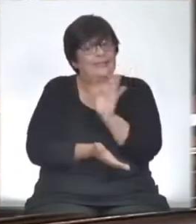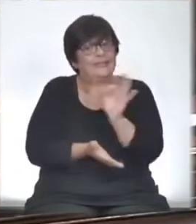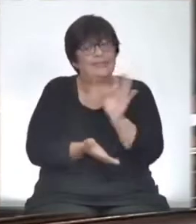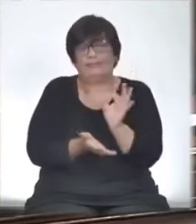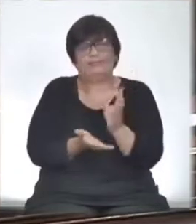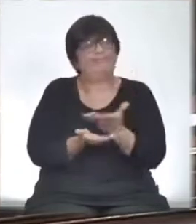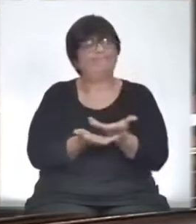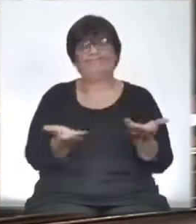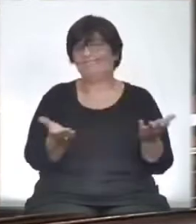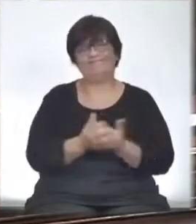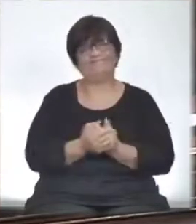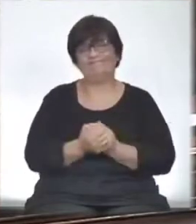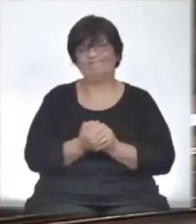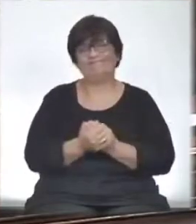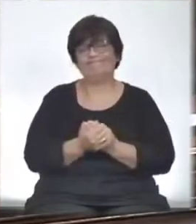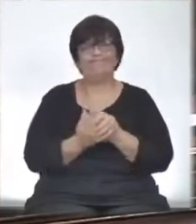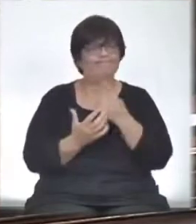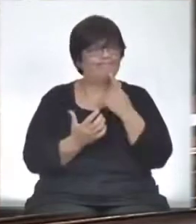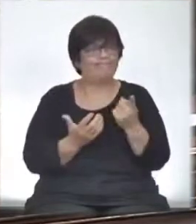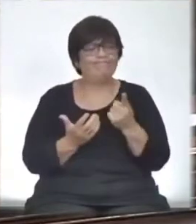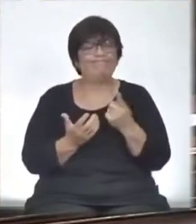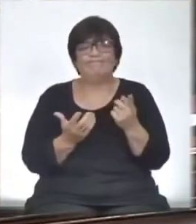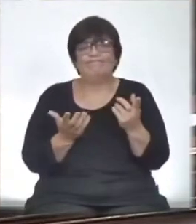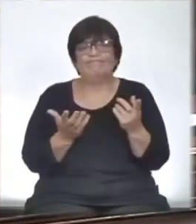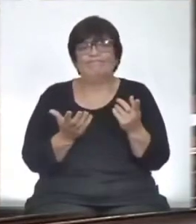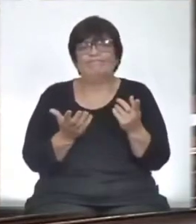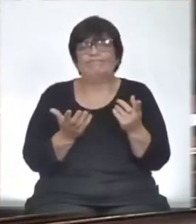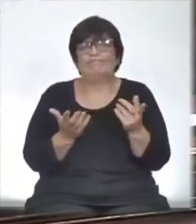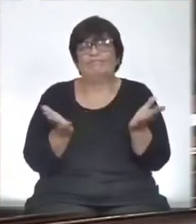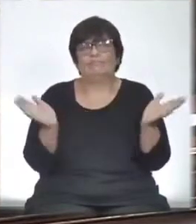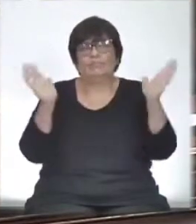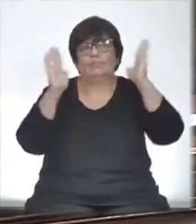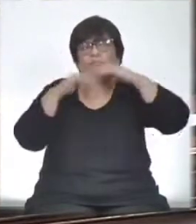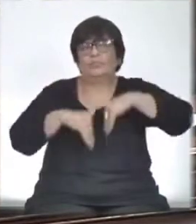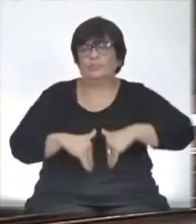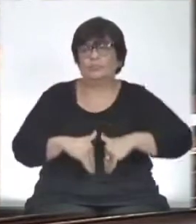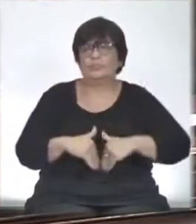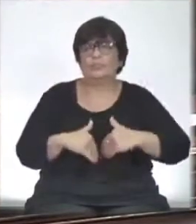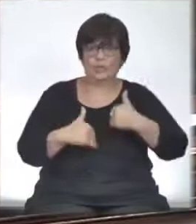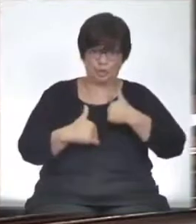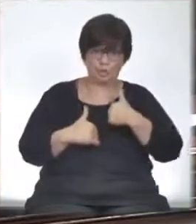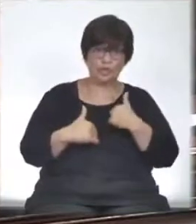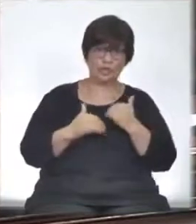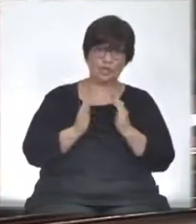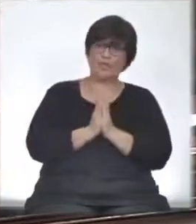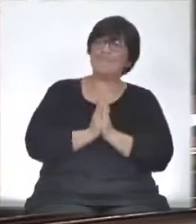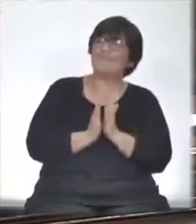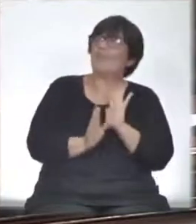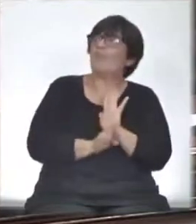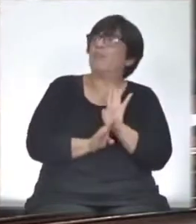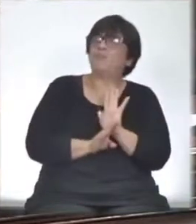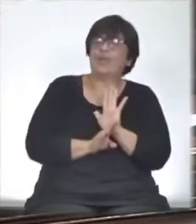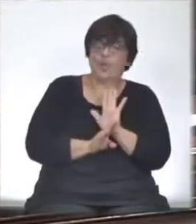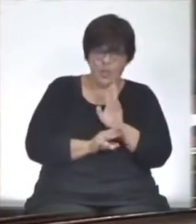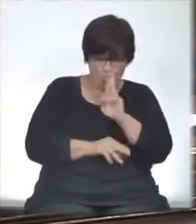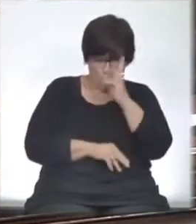no puedo evitar, siendo un cristiano a lo criollo,